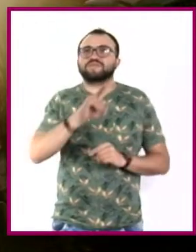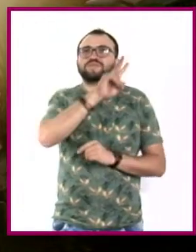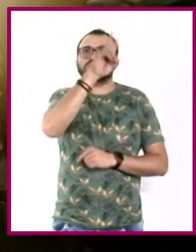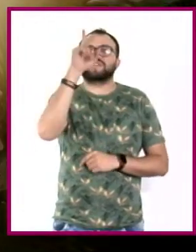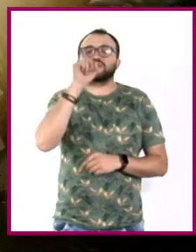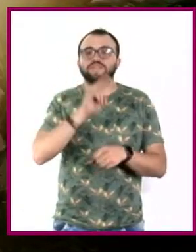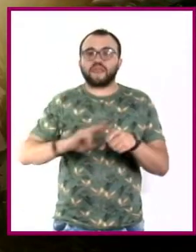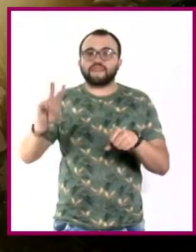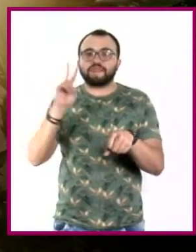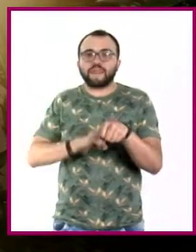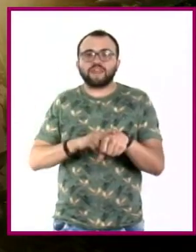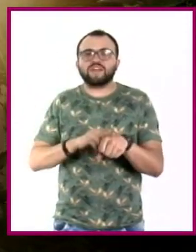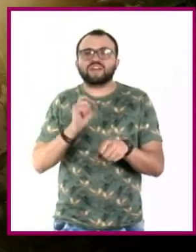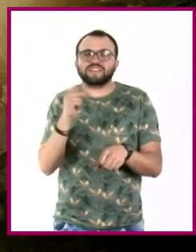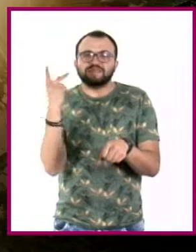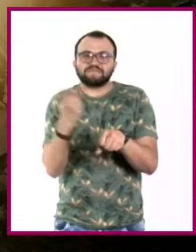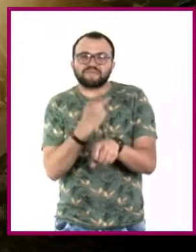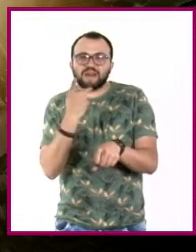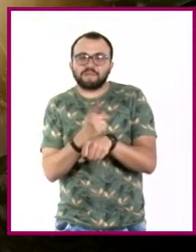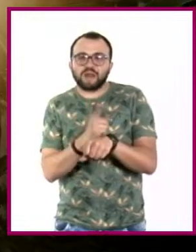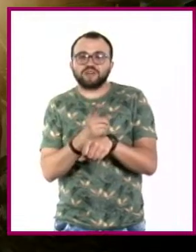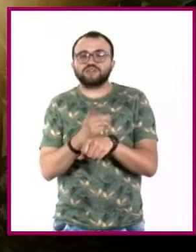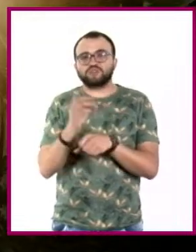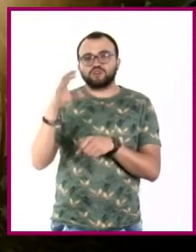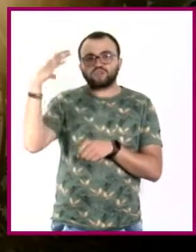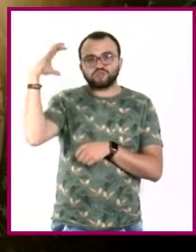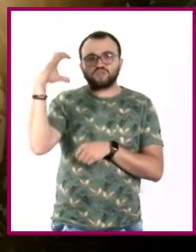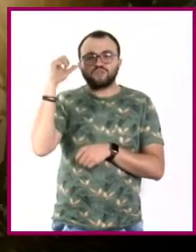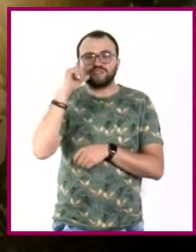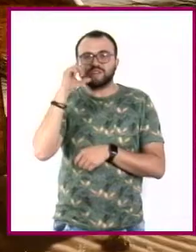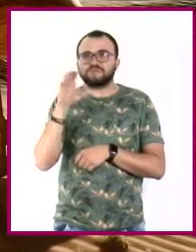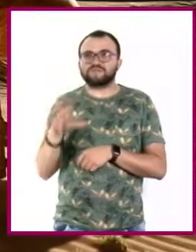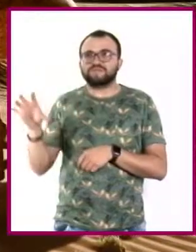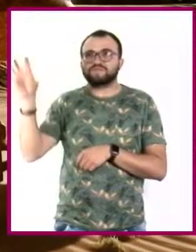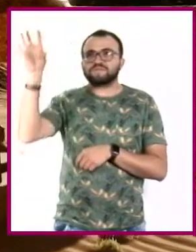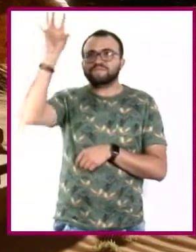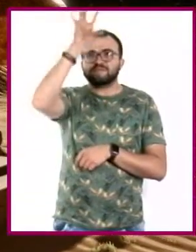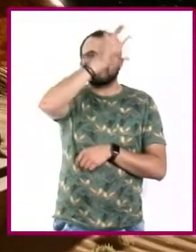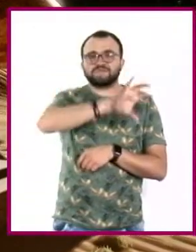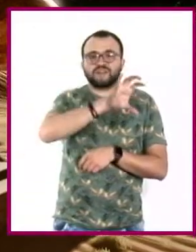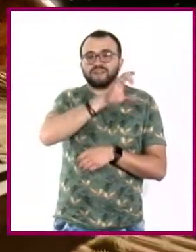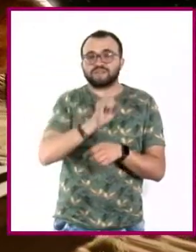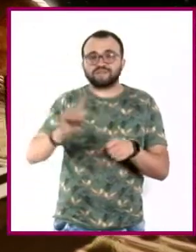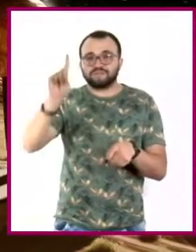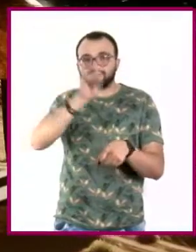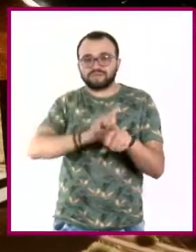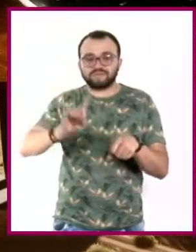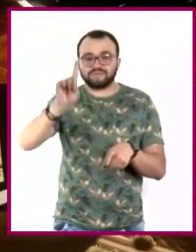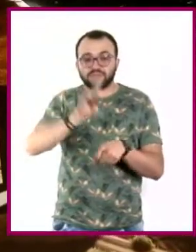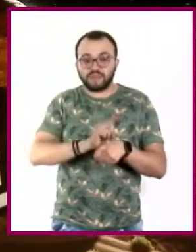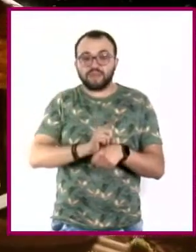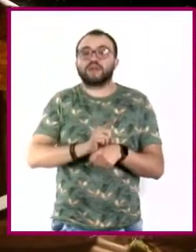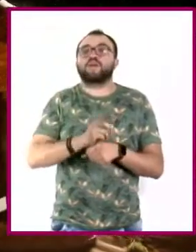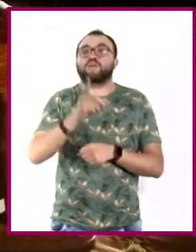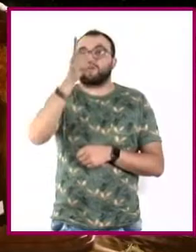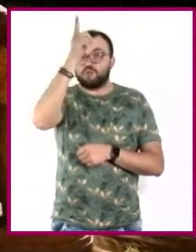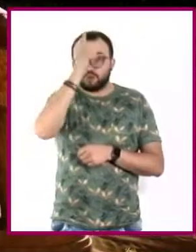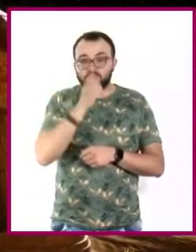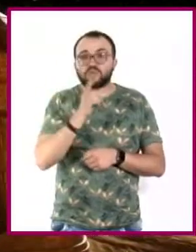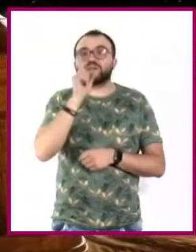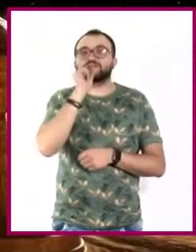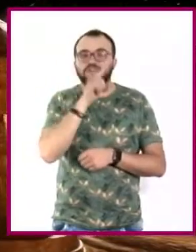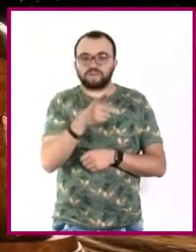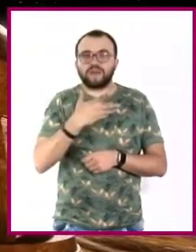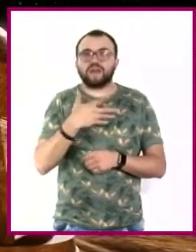de la naturaleza. El sol subía y bajaba todos los días. La luna tenía fases identificables todos los meses,